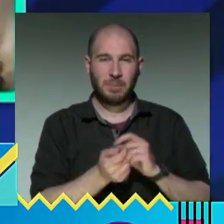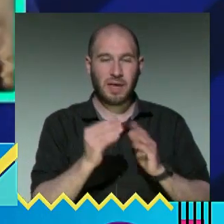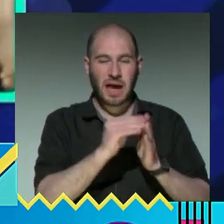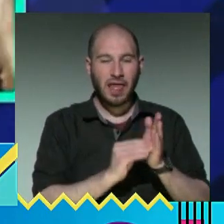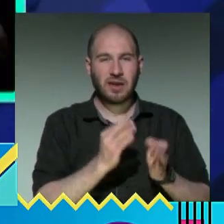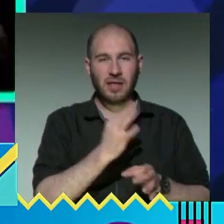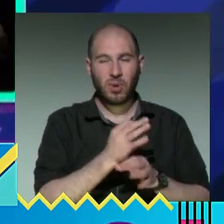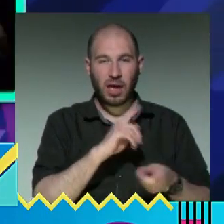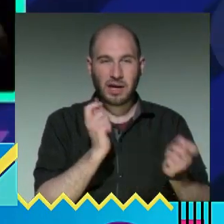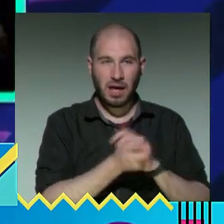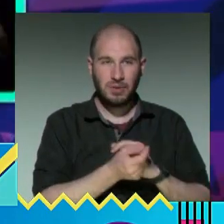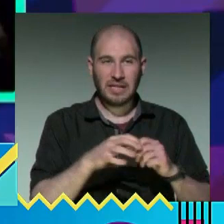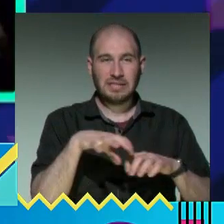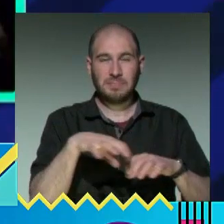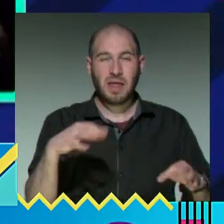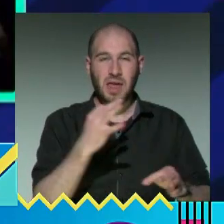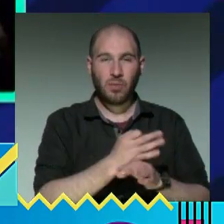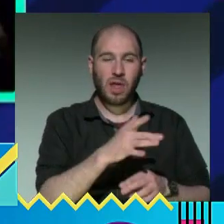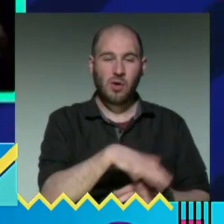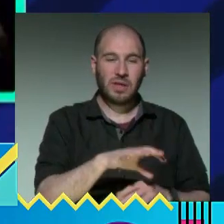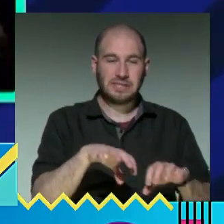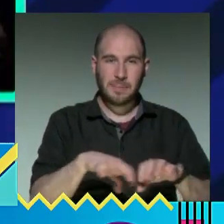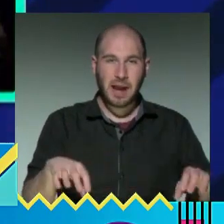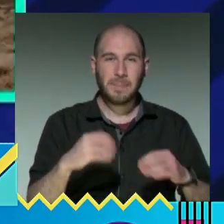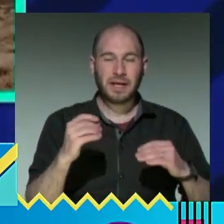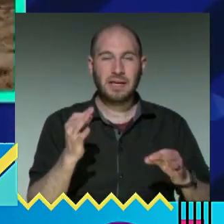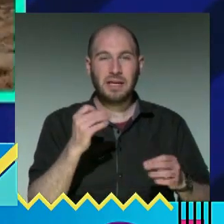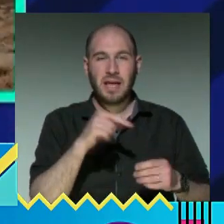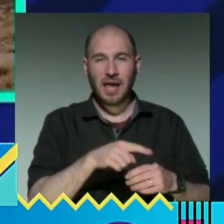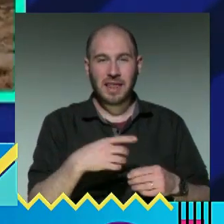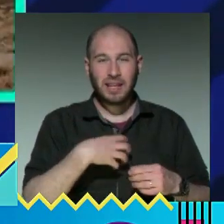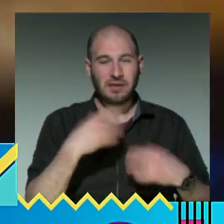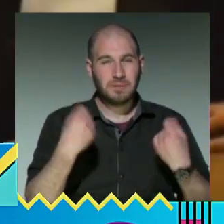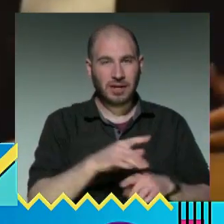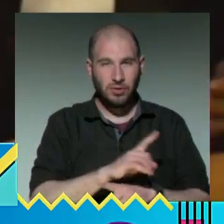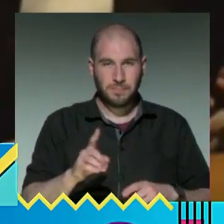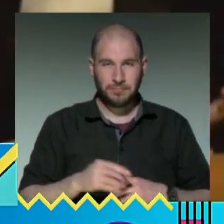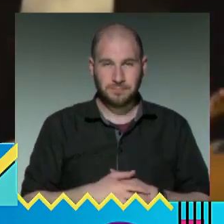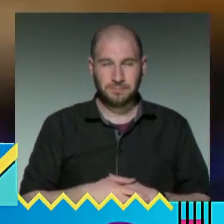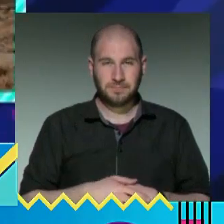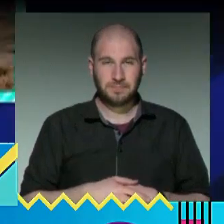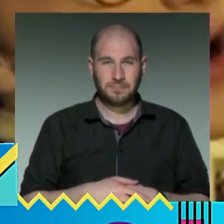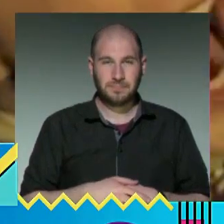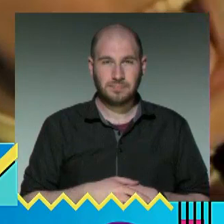calendario escolar y desdoblan la escuela de la comunidad para que los chicos no pierdan más clases.